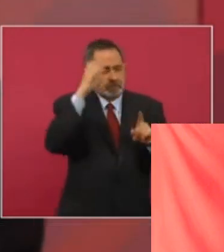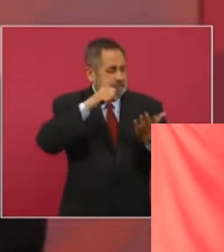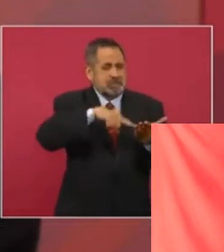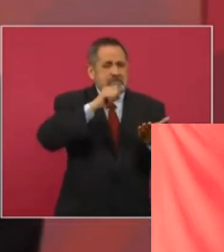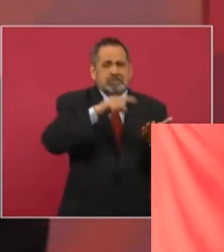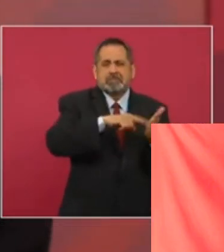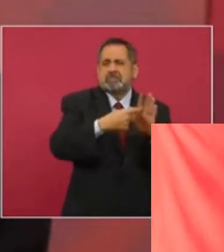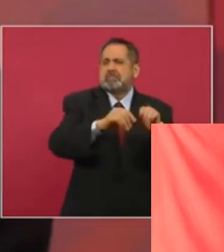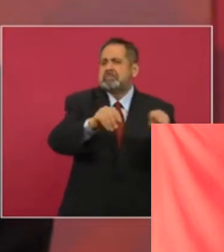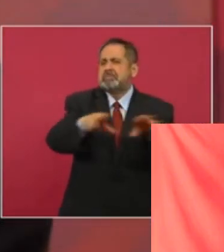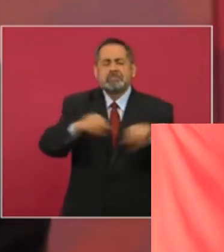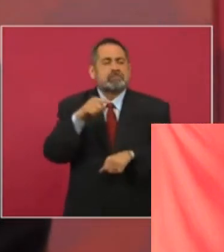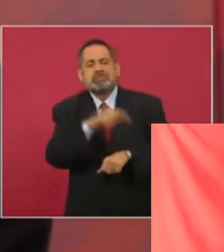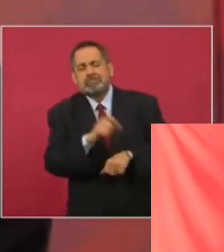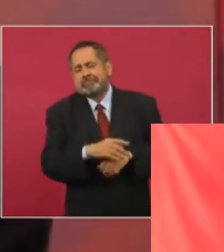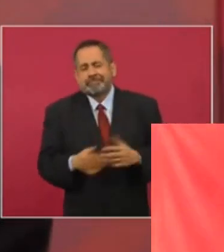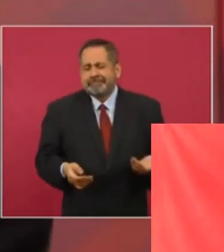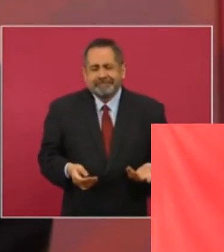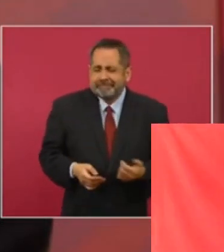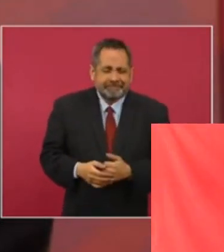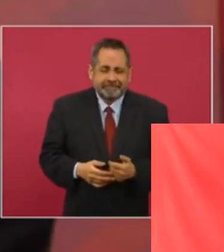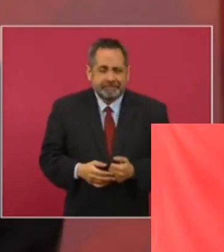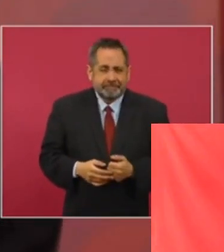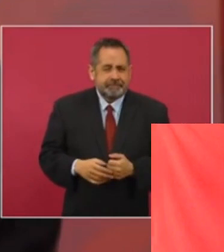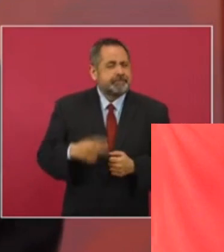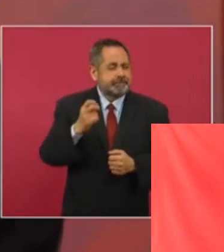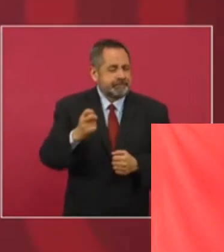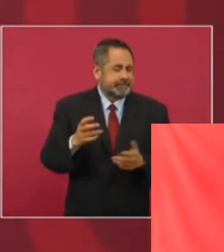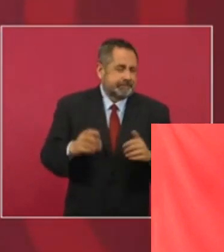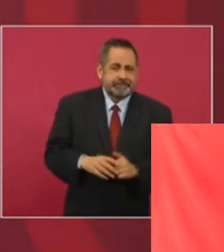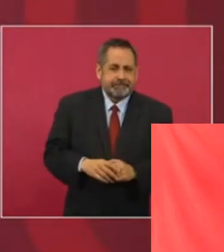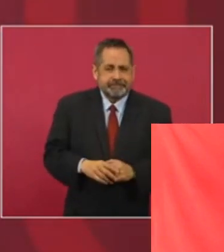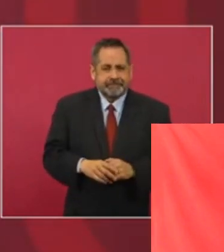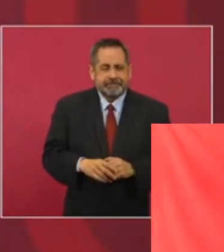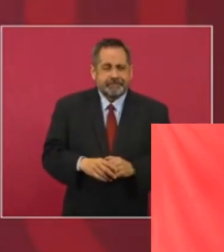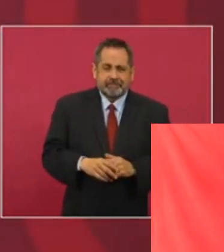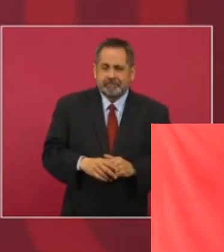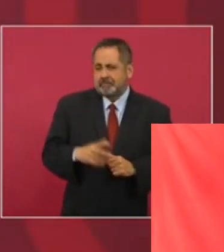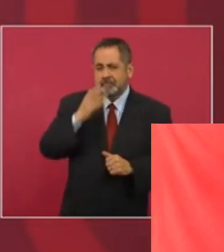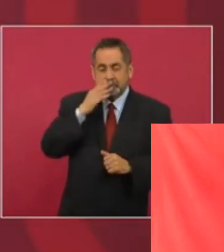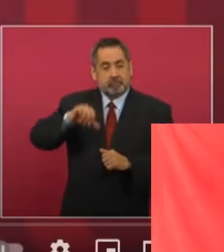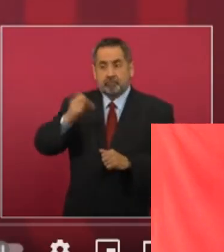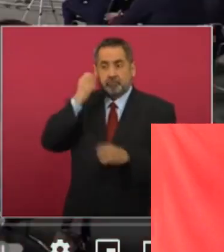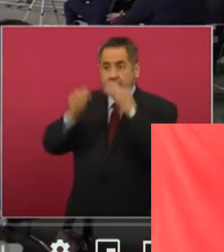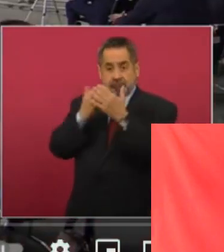Es más, ahora se lo vamos a repetir. Por eso es muy buena la